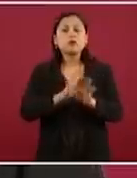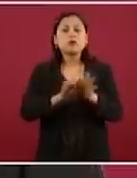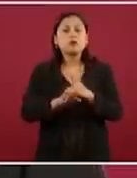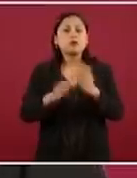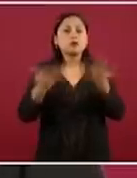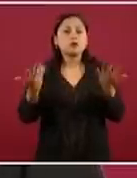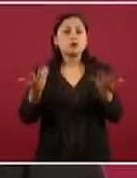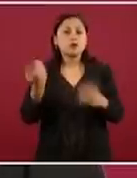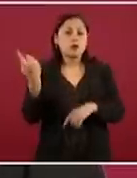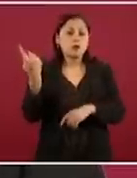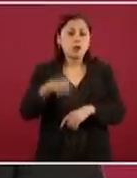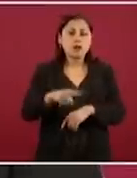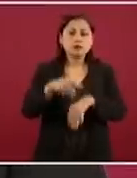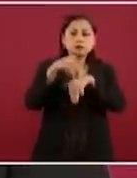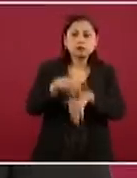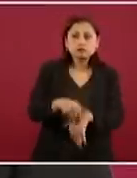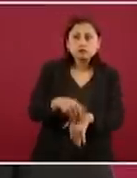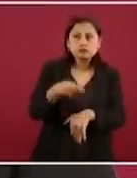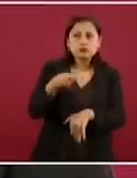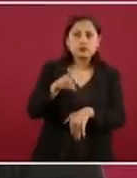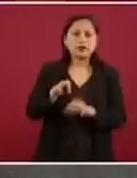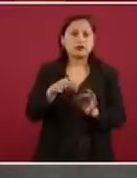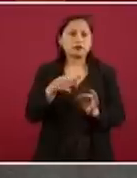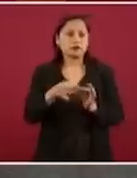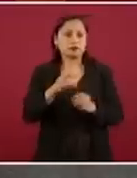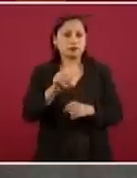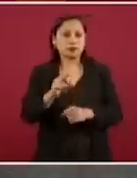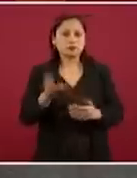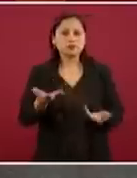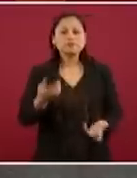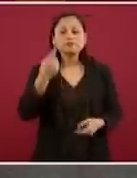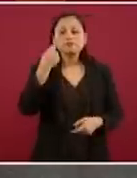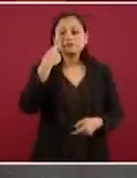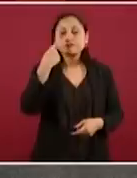se acata, pero no se cumple. Porfirio Díaz